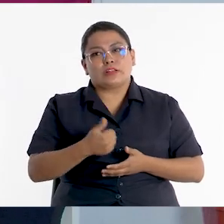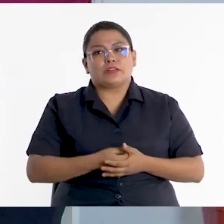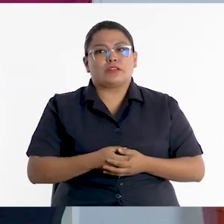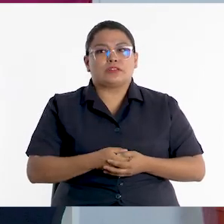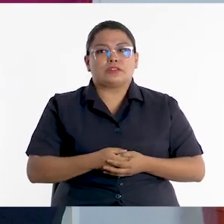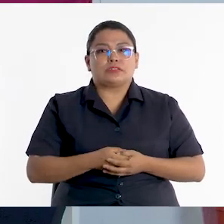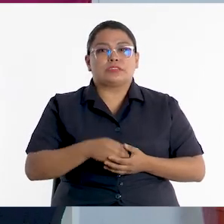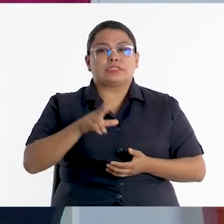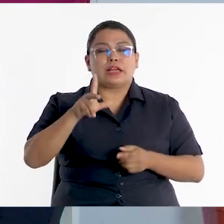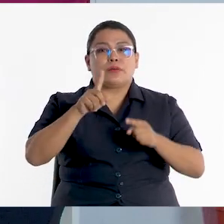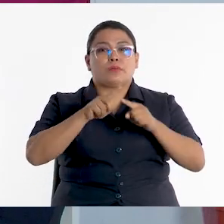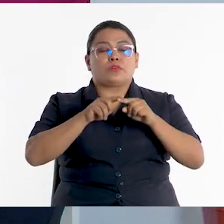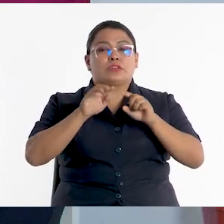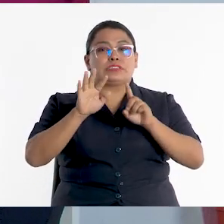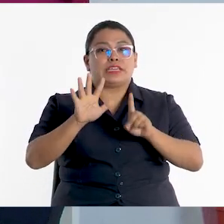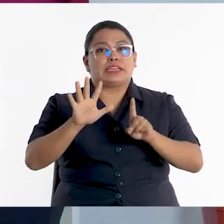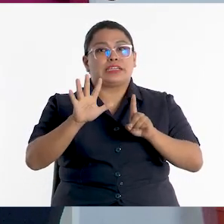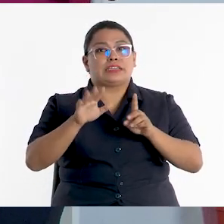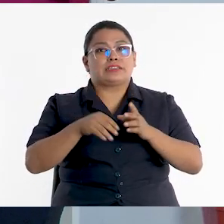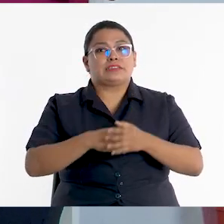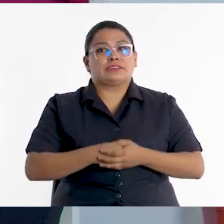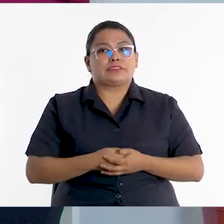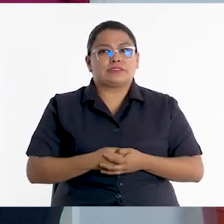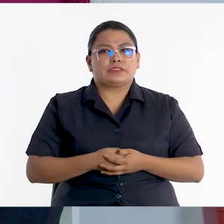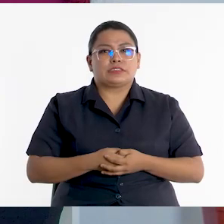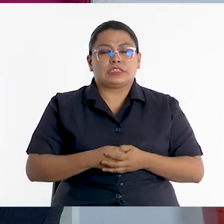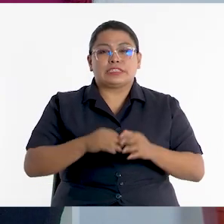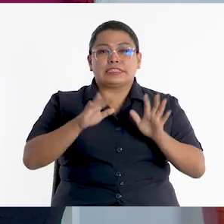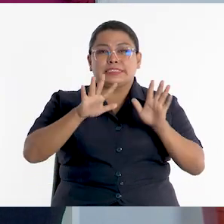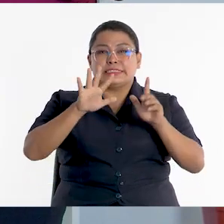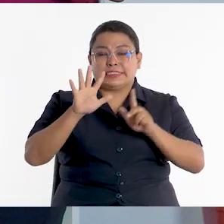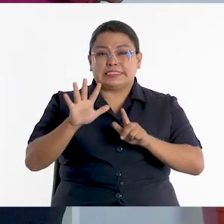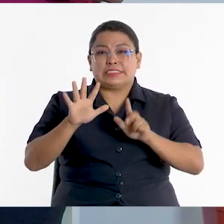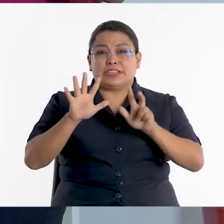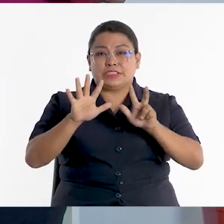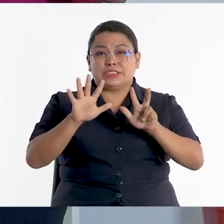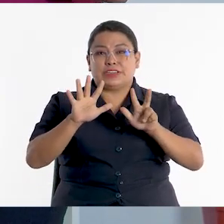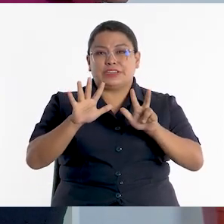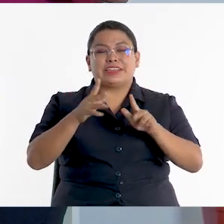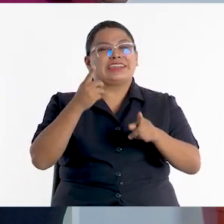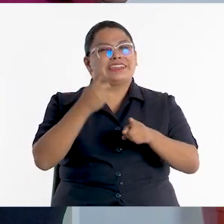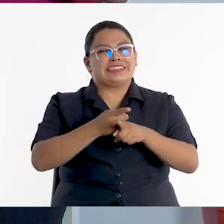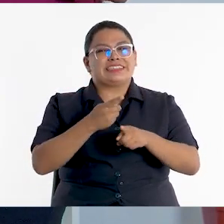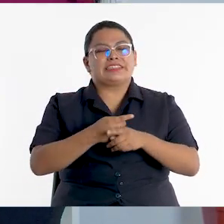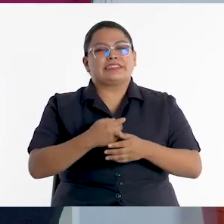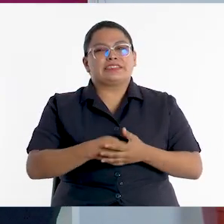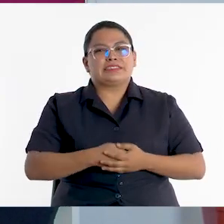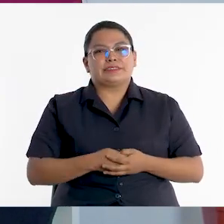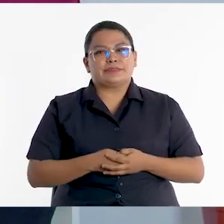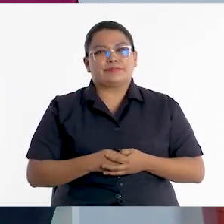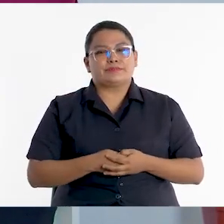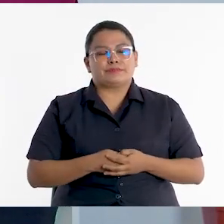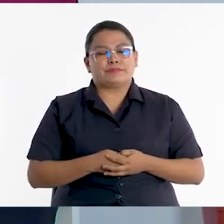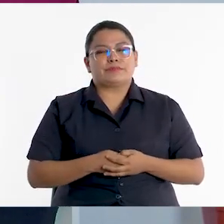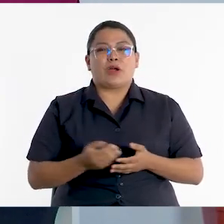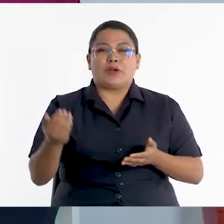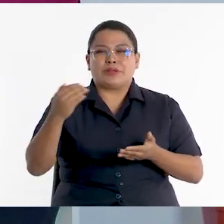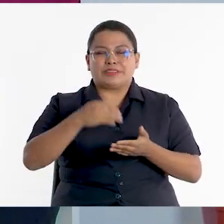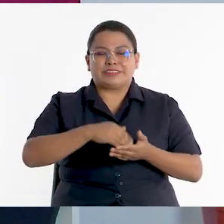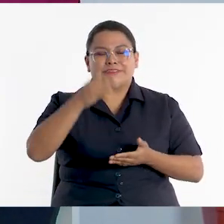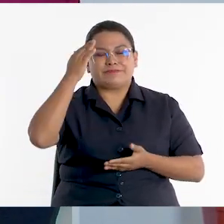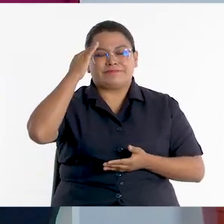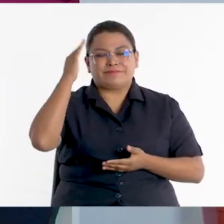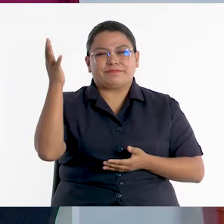siguiente sería 3 por 6. 3 por 6, 18. Ah, correcto. Adiviné